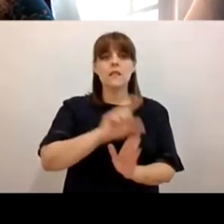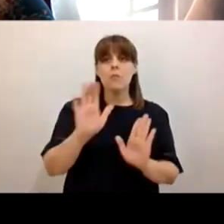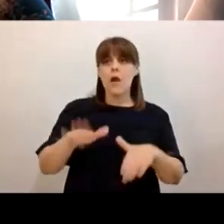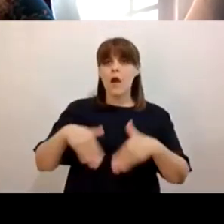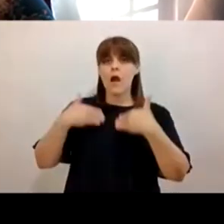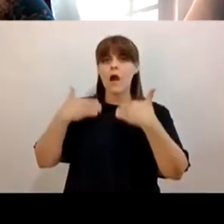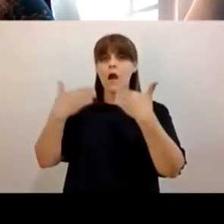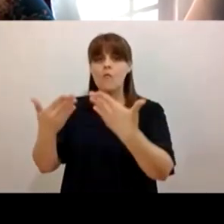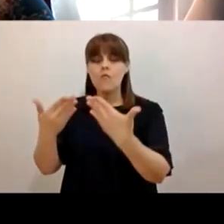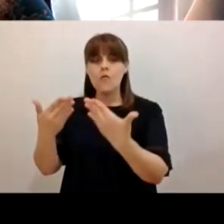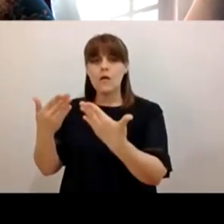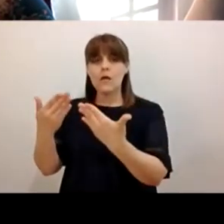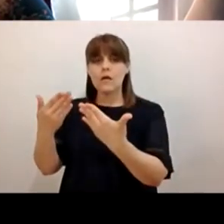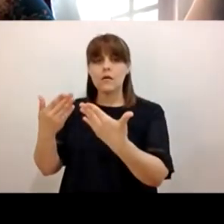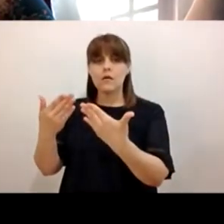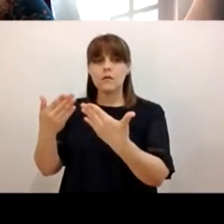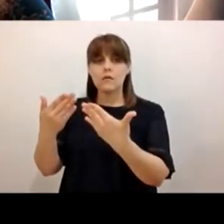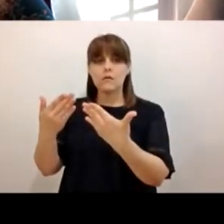afuera